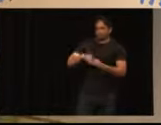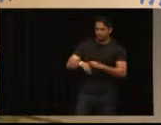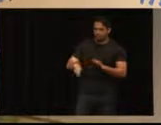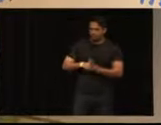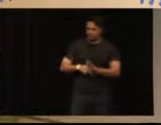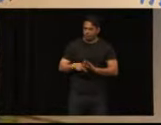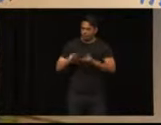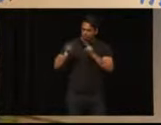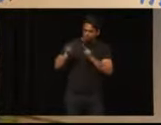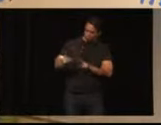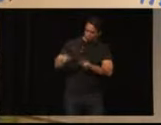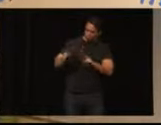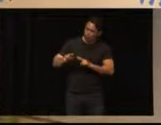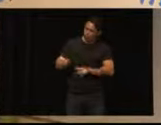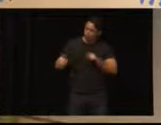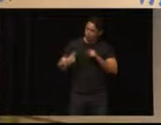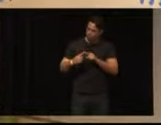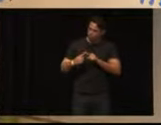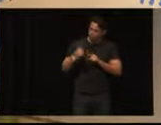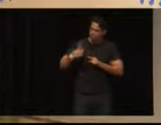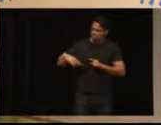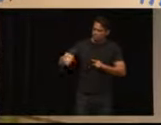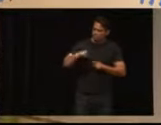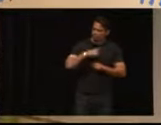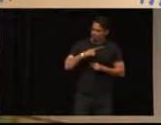perspectiva, nosotros